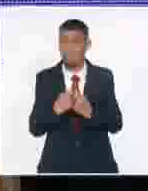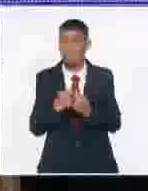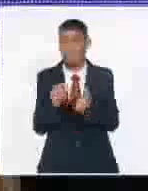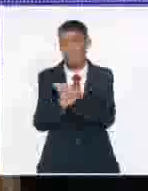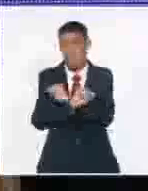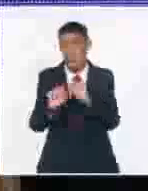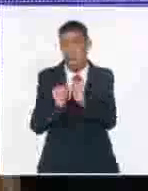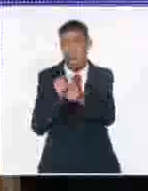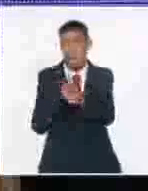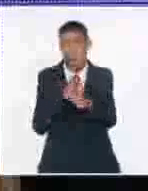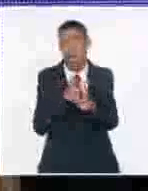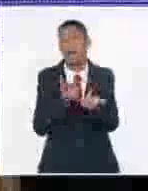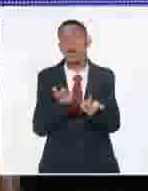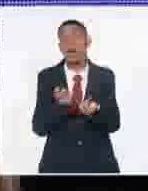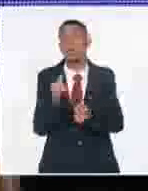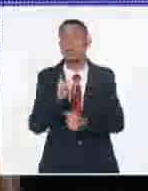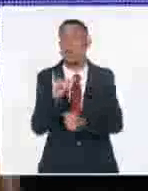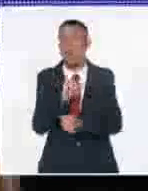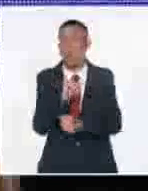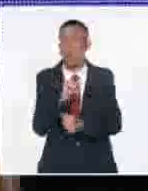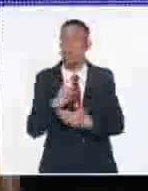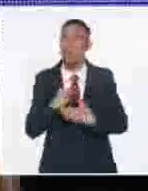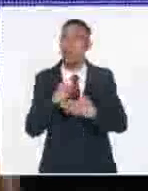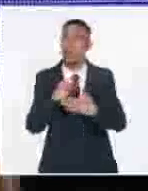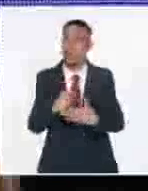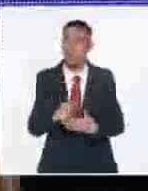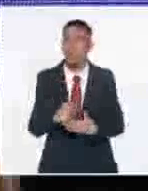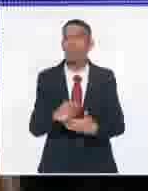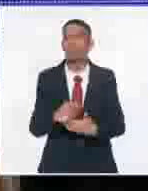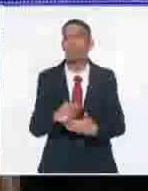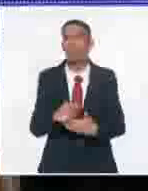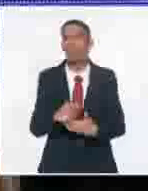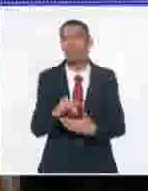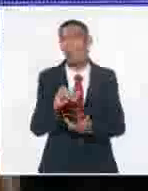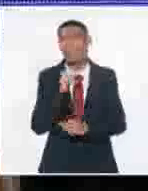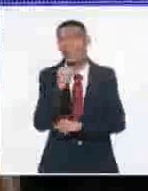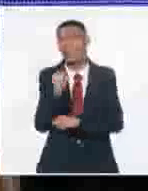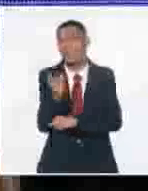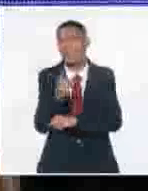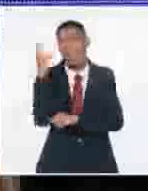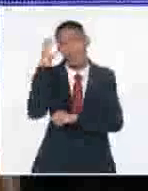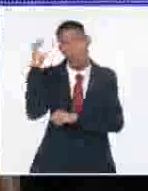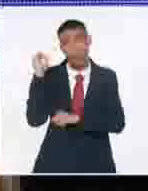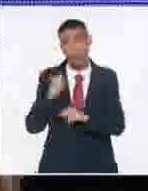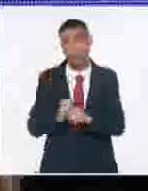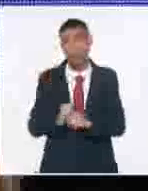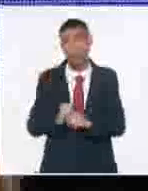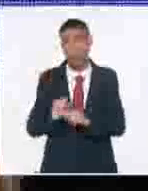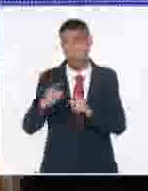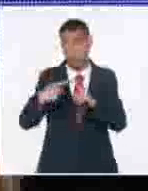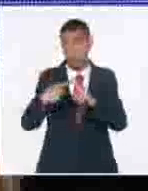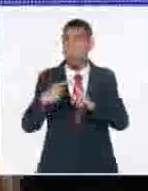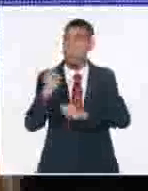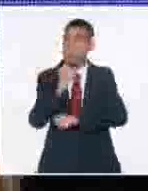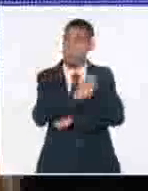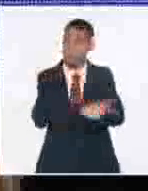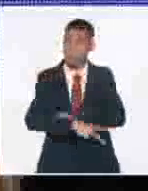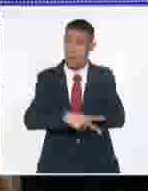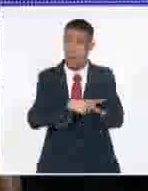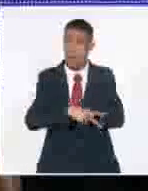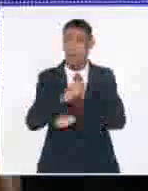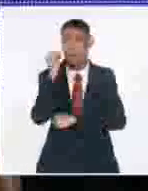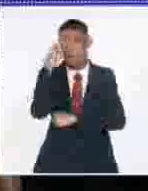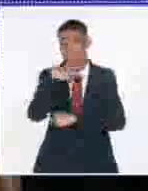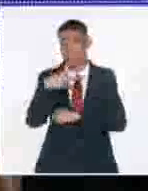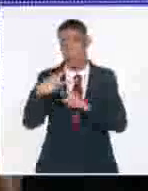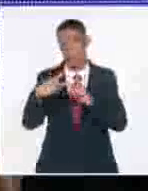que demande de sus gobiernos, de sus parlamentos, acciones prácticas